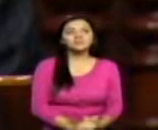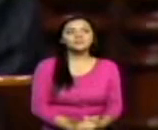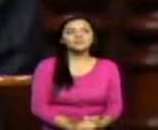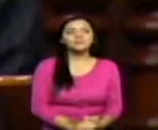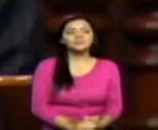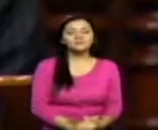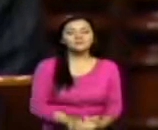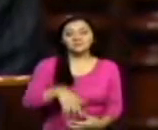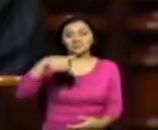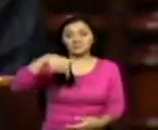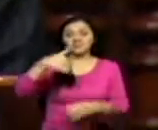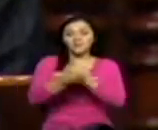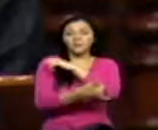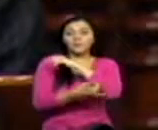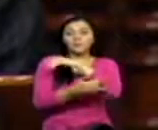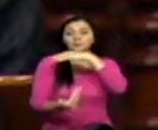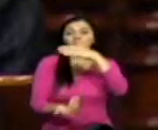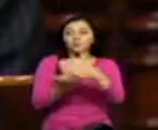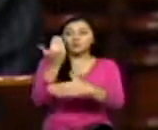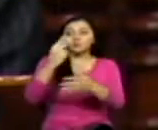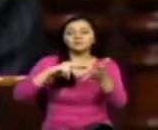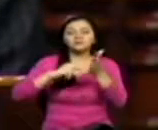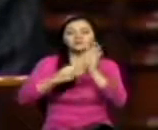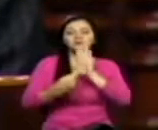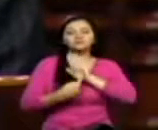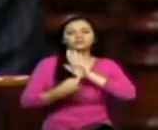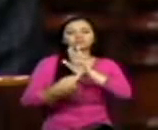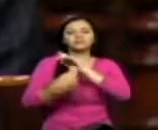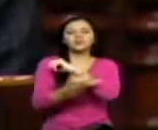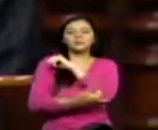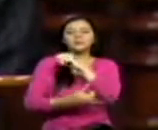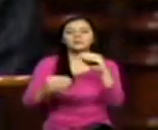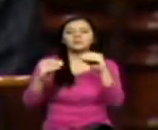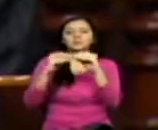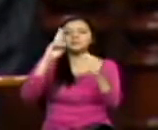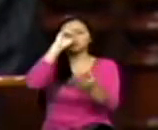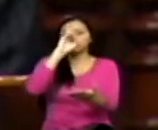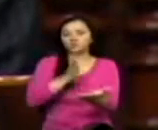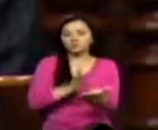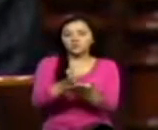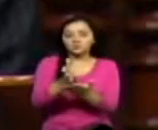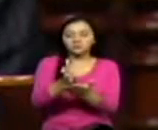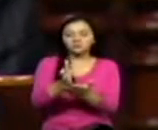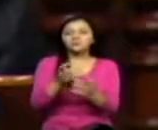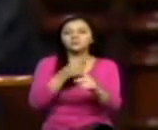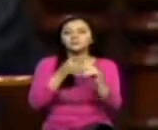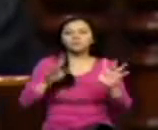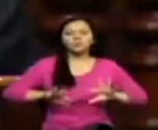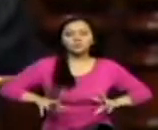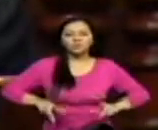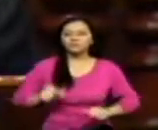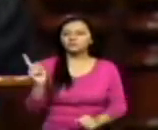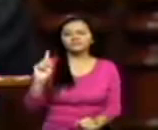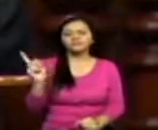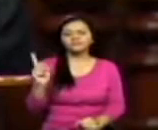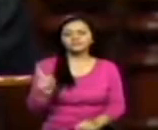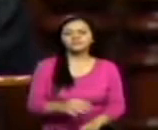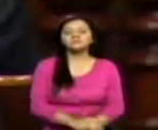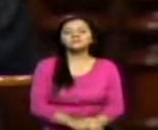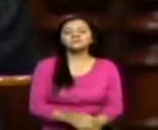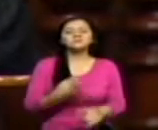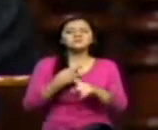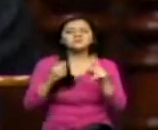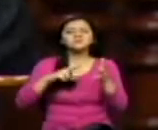Ser un país moderno significa ser un país honesto y no corrupto. ¿Y